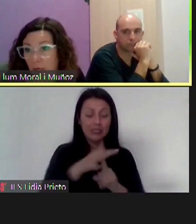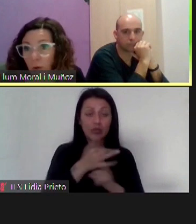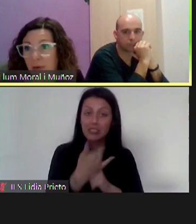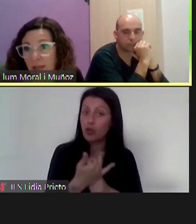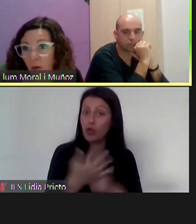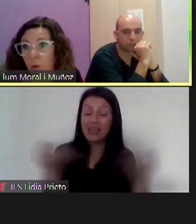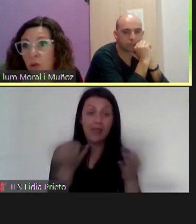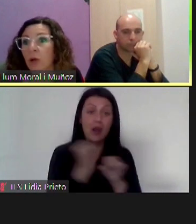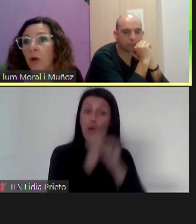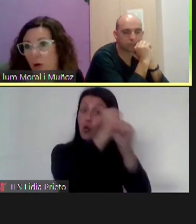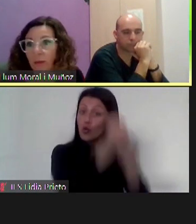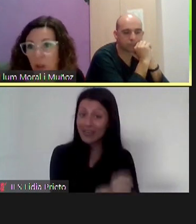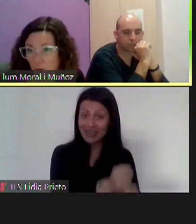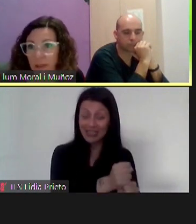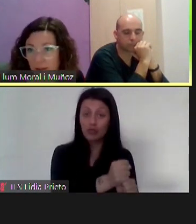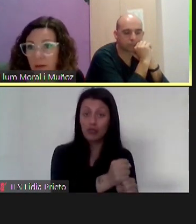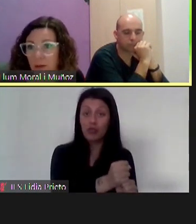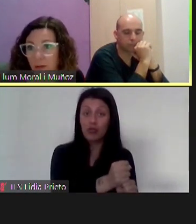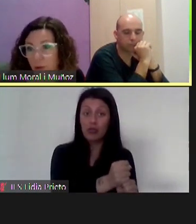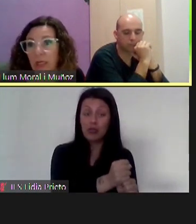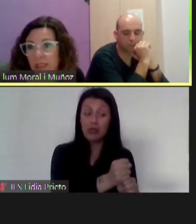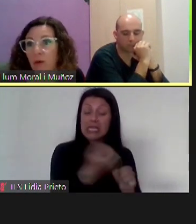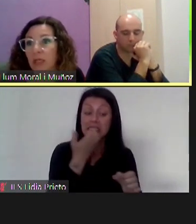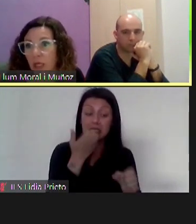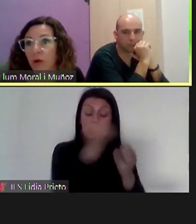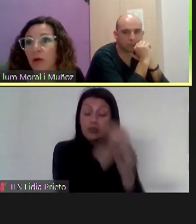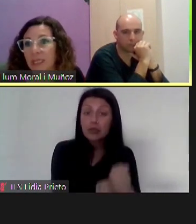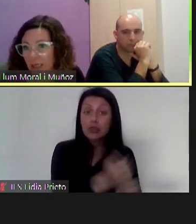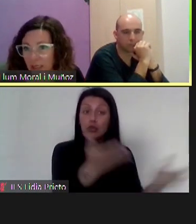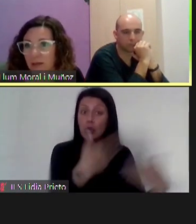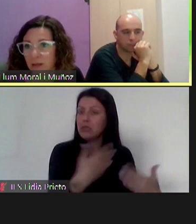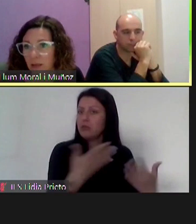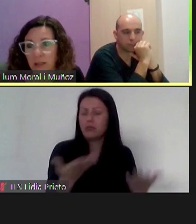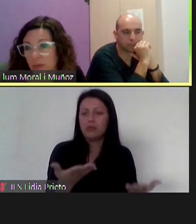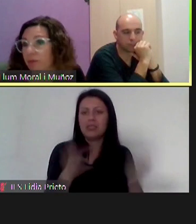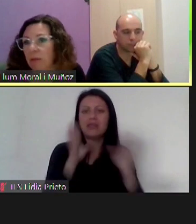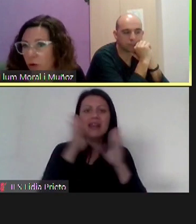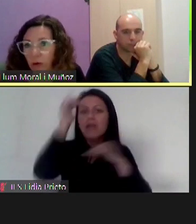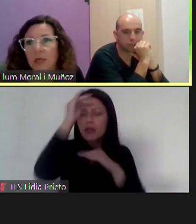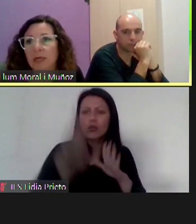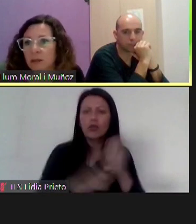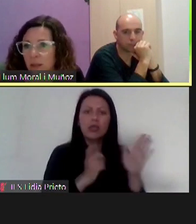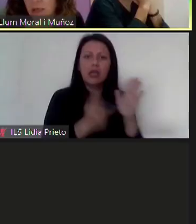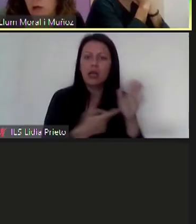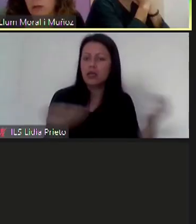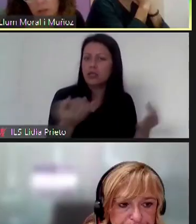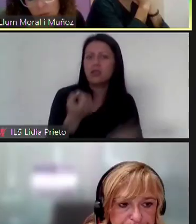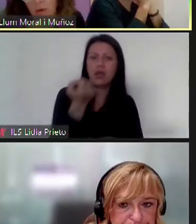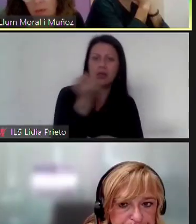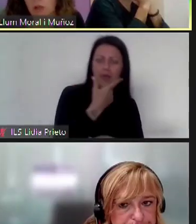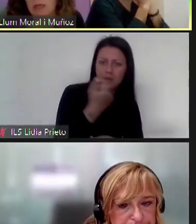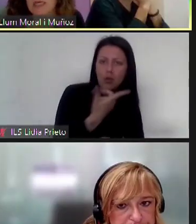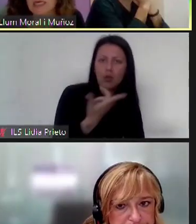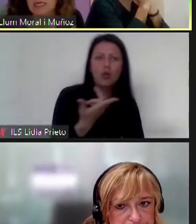ingreso en una planta de agudos, no la vamos a solventar. Porque necesita una atención integral, farmacológica,